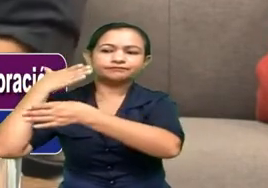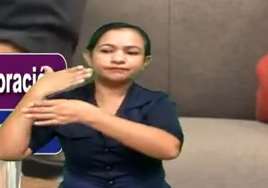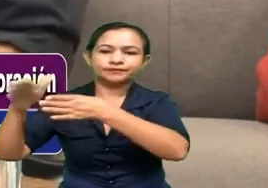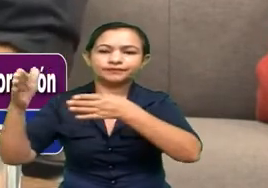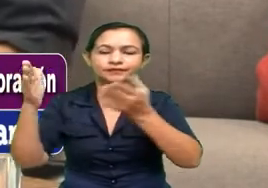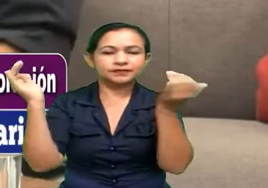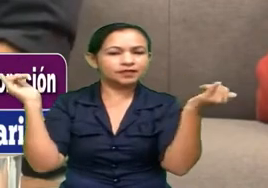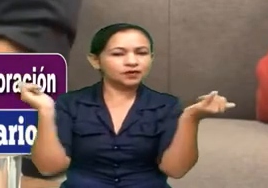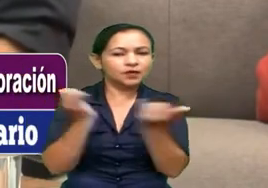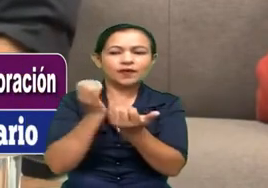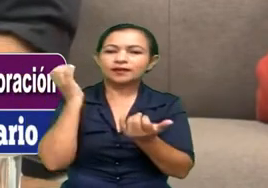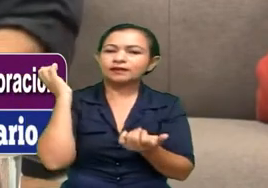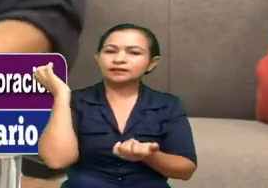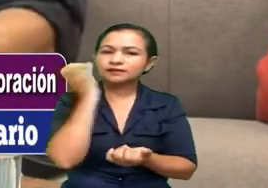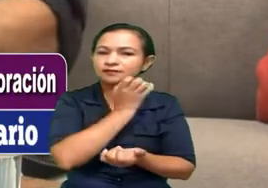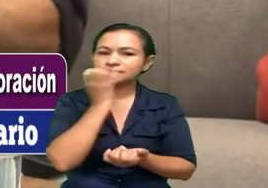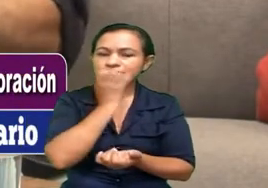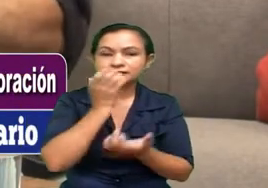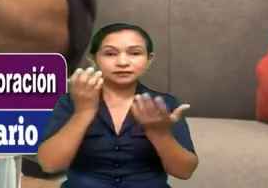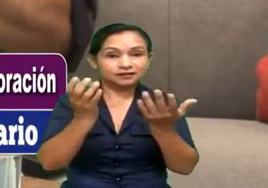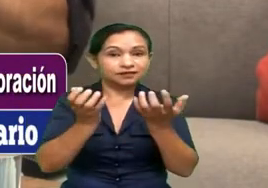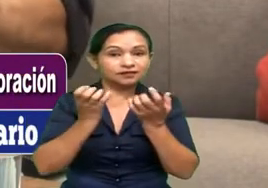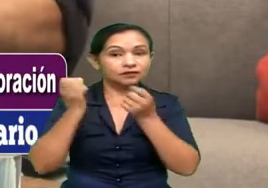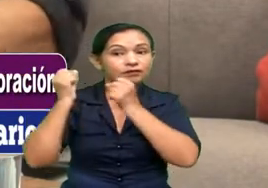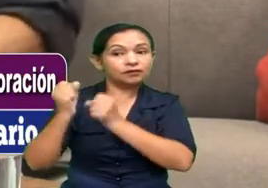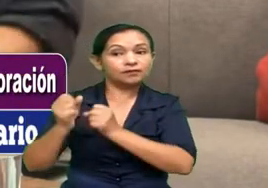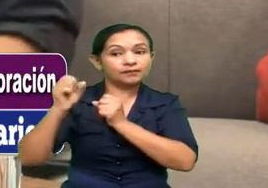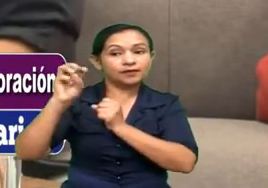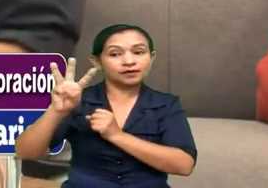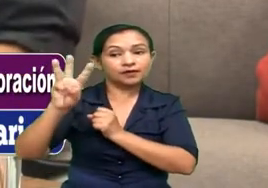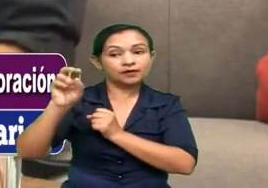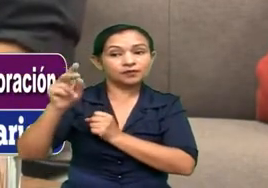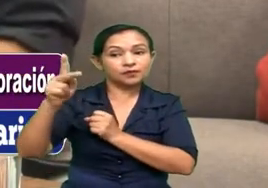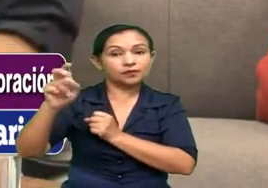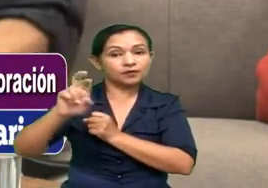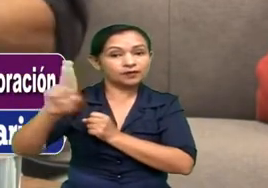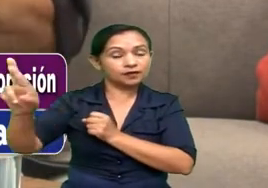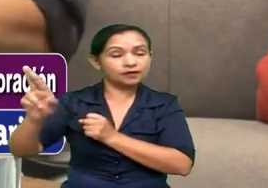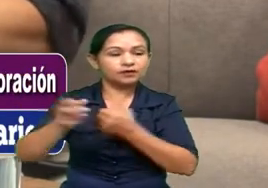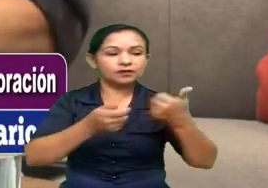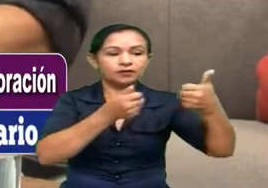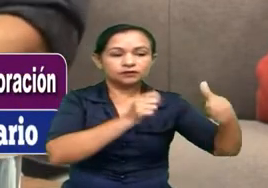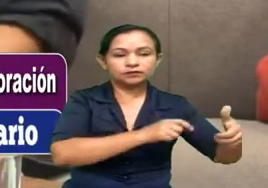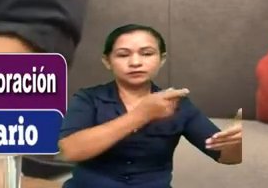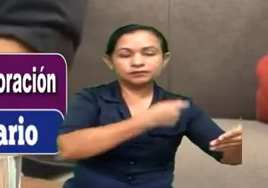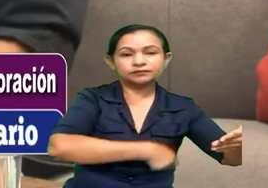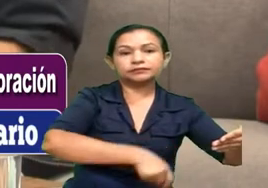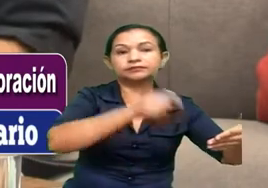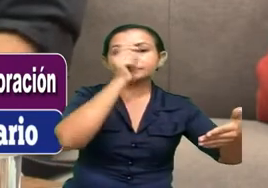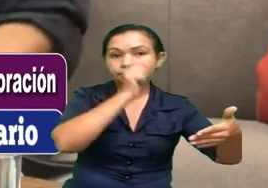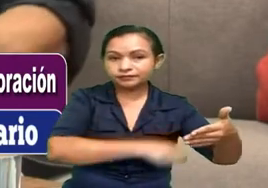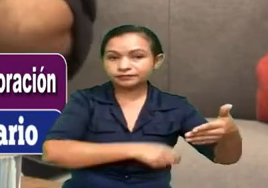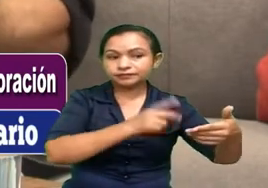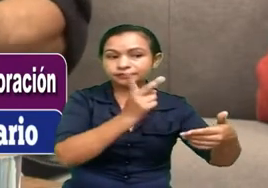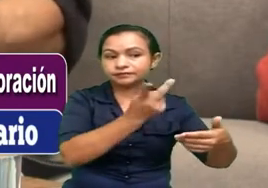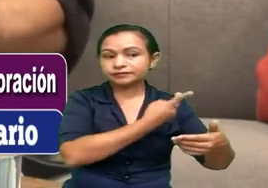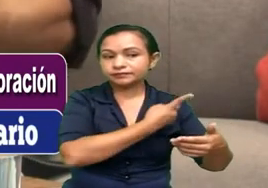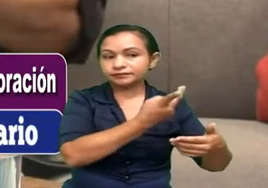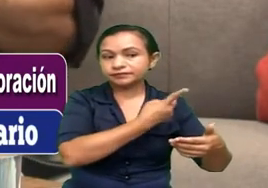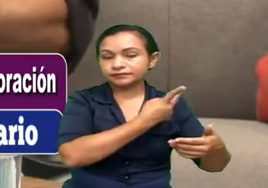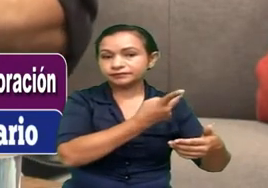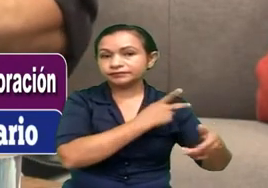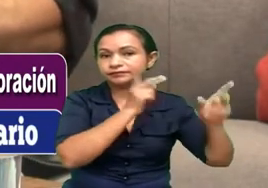principios esclavistas. Entonces, este pacto providencial, y se llama providencial porque la